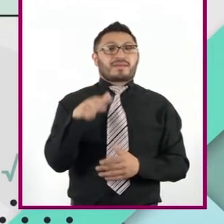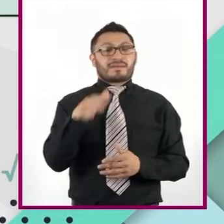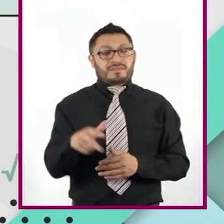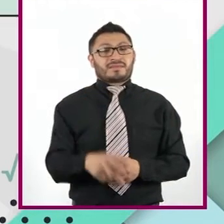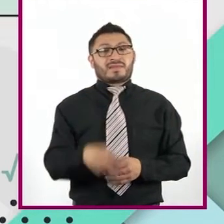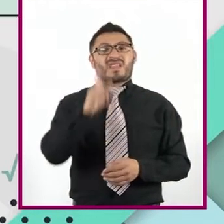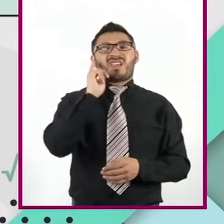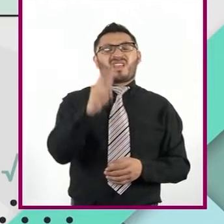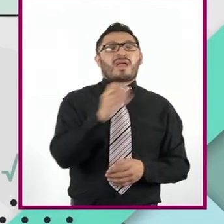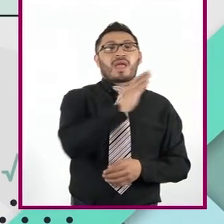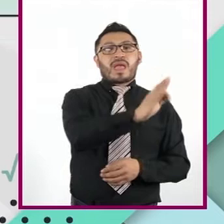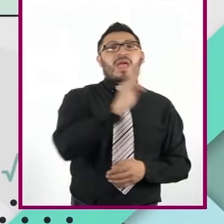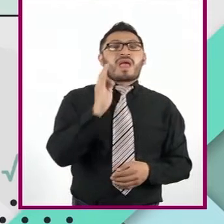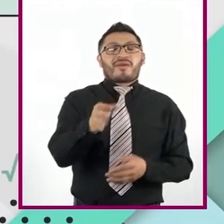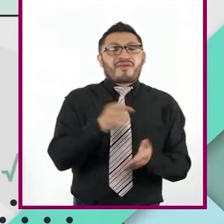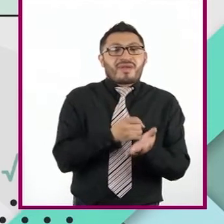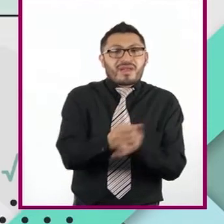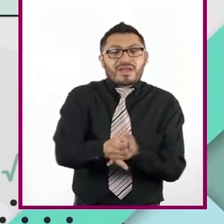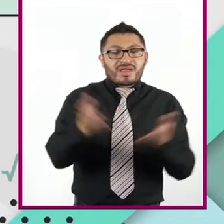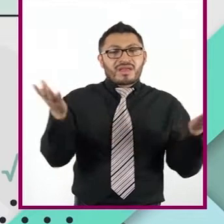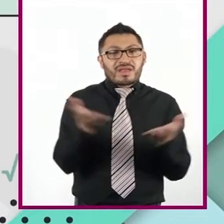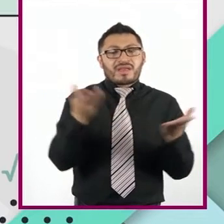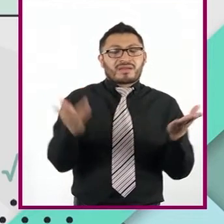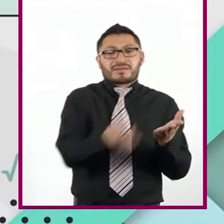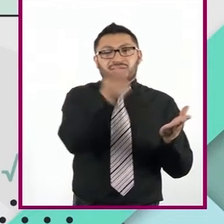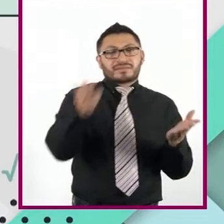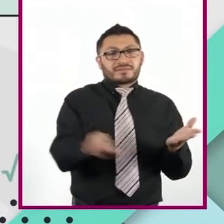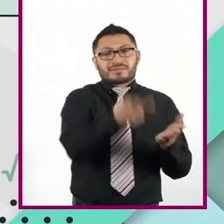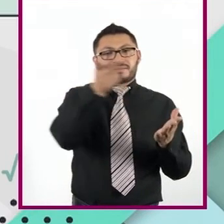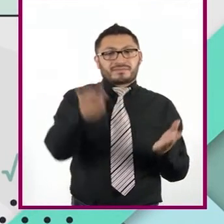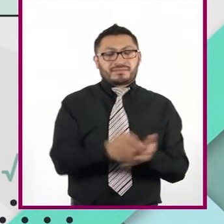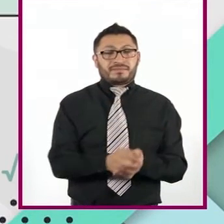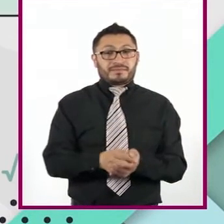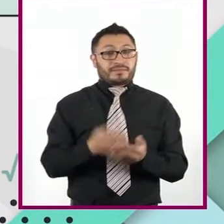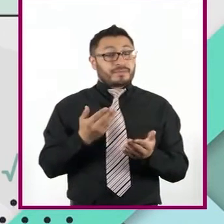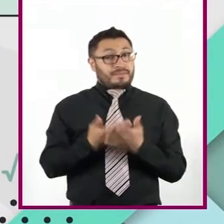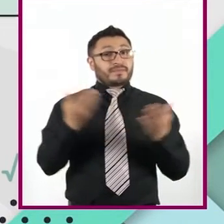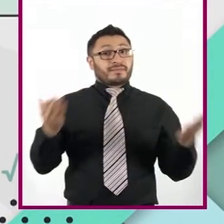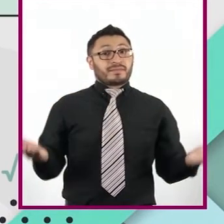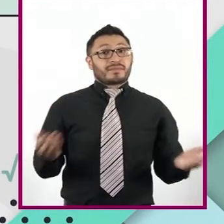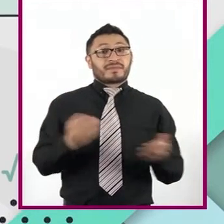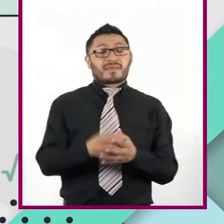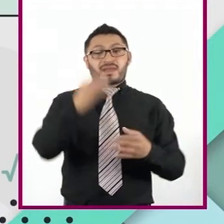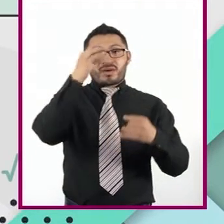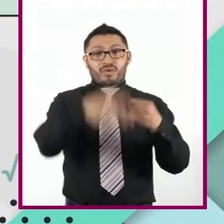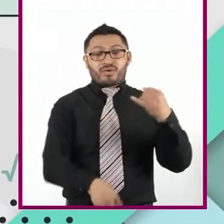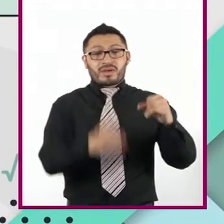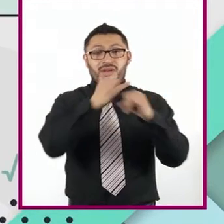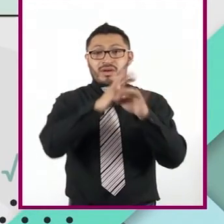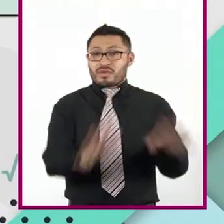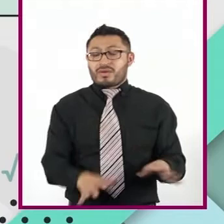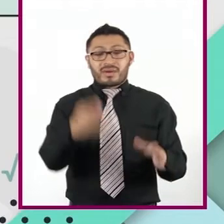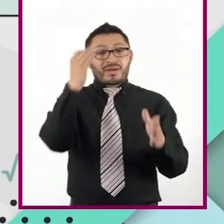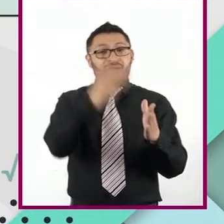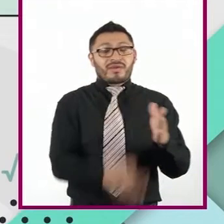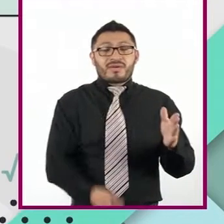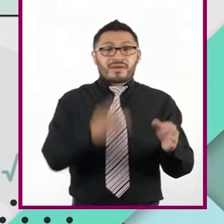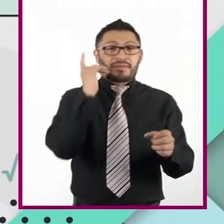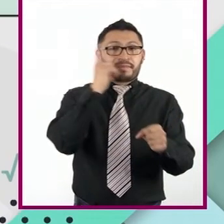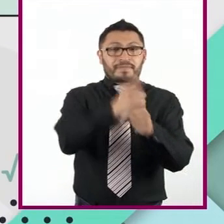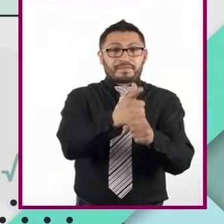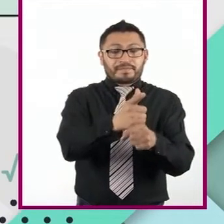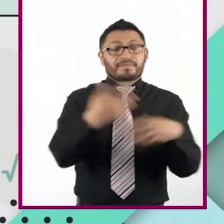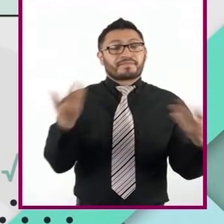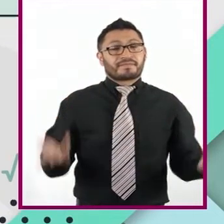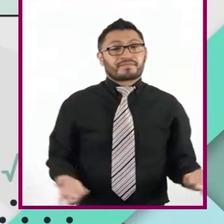que fue la fecha en que se decidió hacer la encuesta. Ahora bien, el último dato que nos faltaría identificar